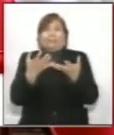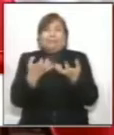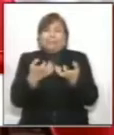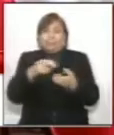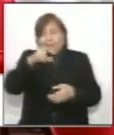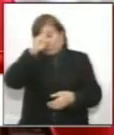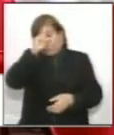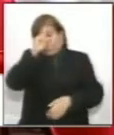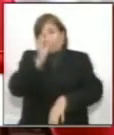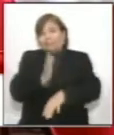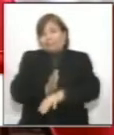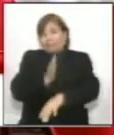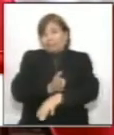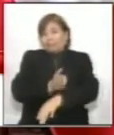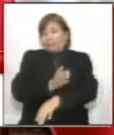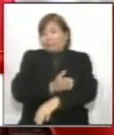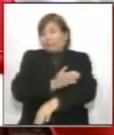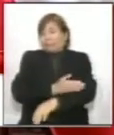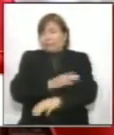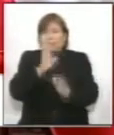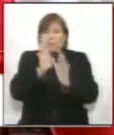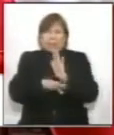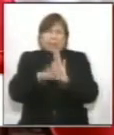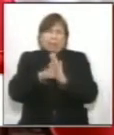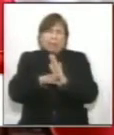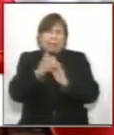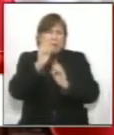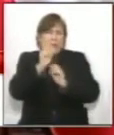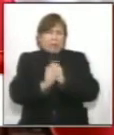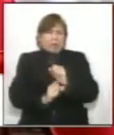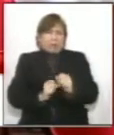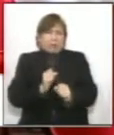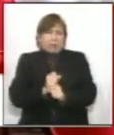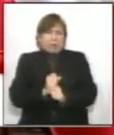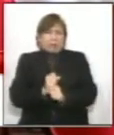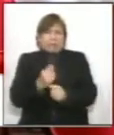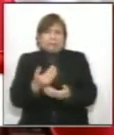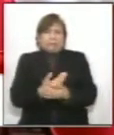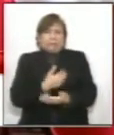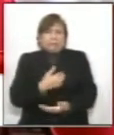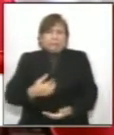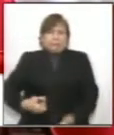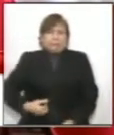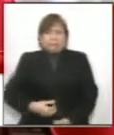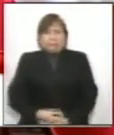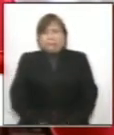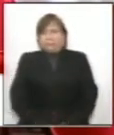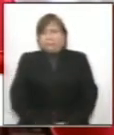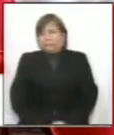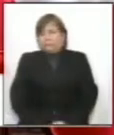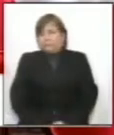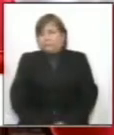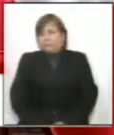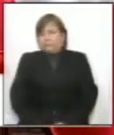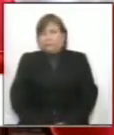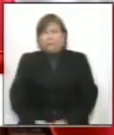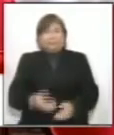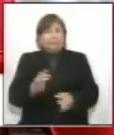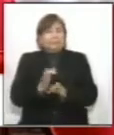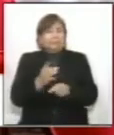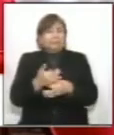mejor. Estamos a menos de un año de tener un nuevo Congreso, de tener un nuevo presidente de la República. Si bajo estas